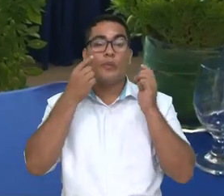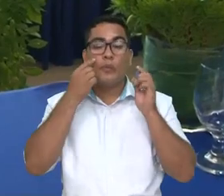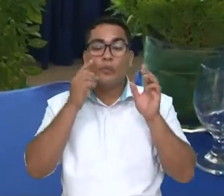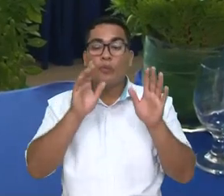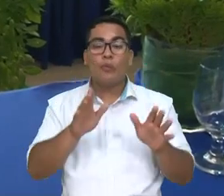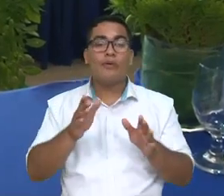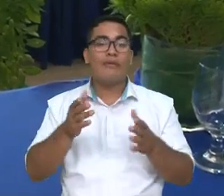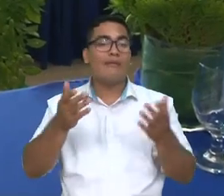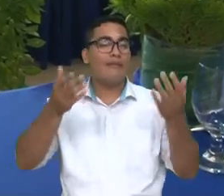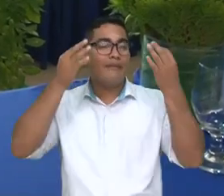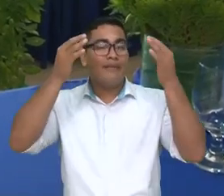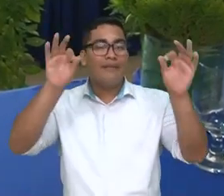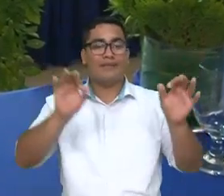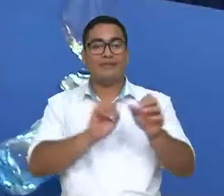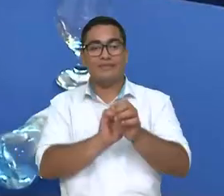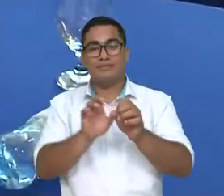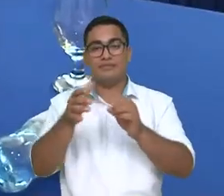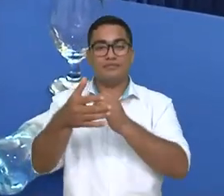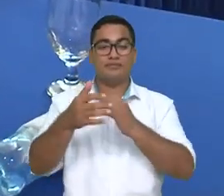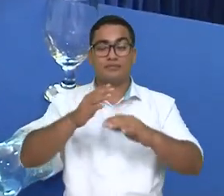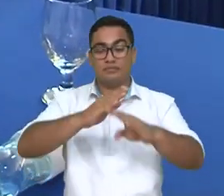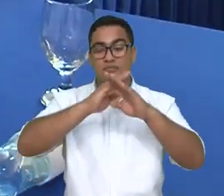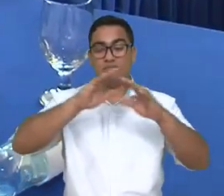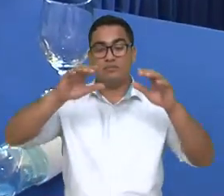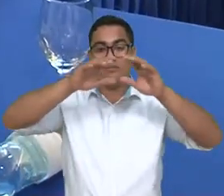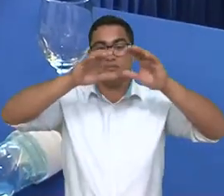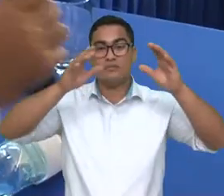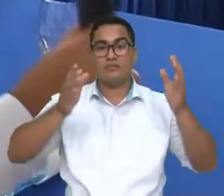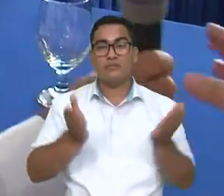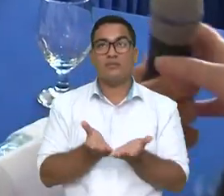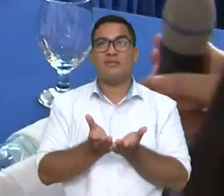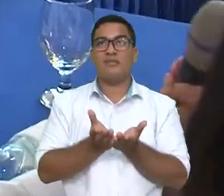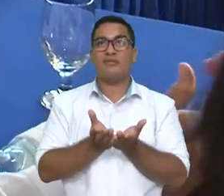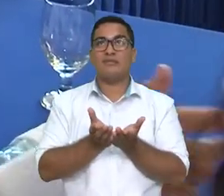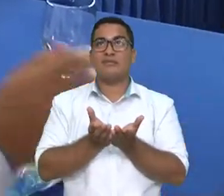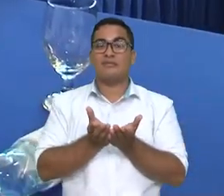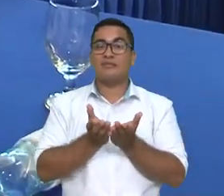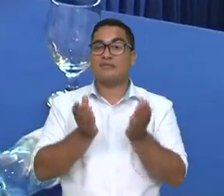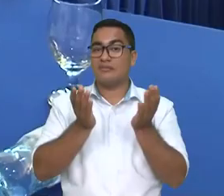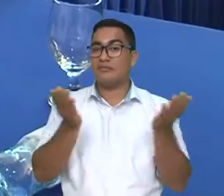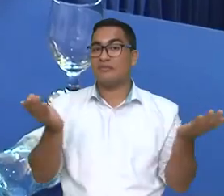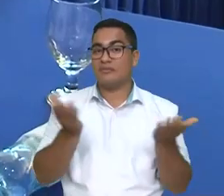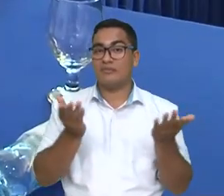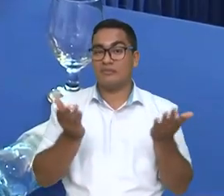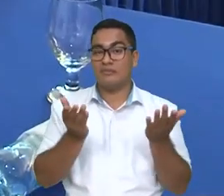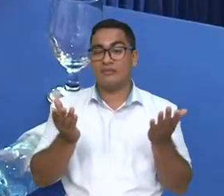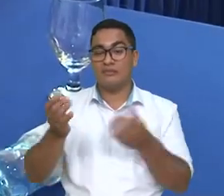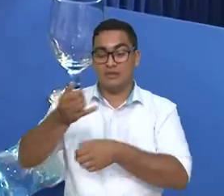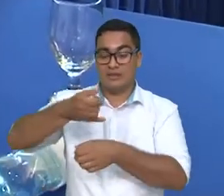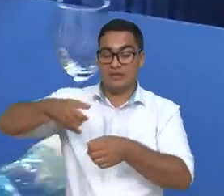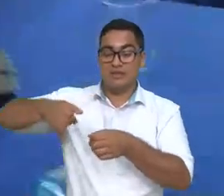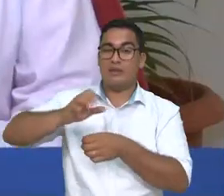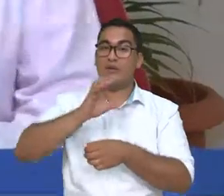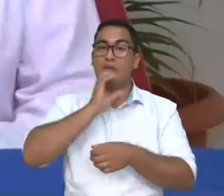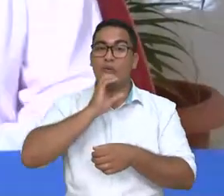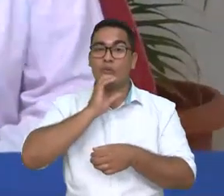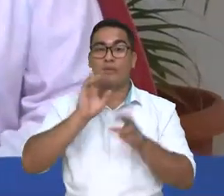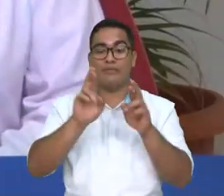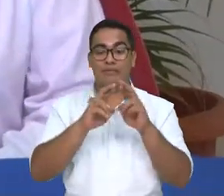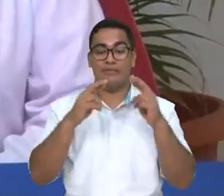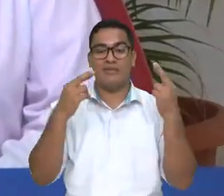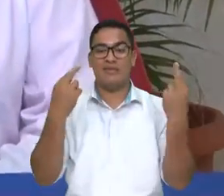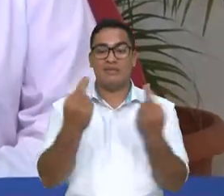el famoso coronavirus a nivel mundial y, por supuesto, a nivel de la isla. En esta reunión que